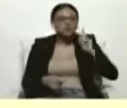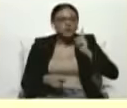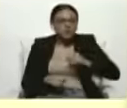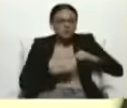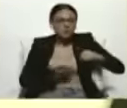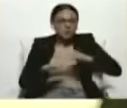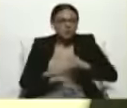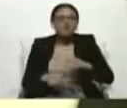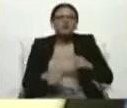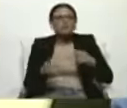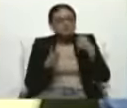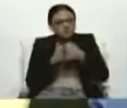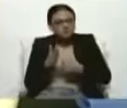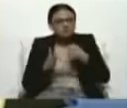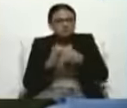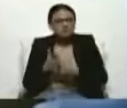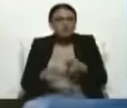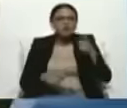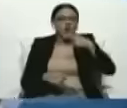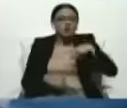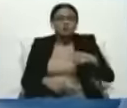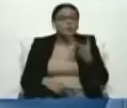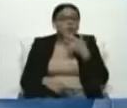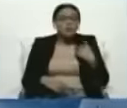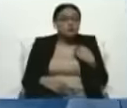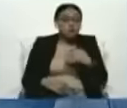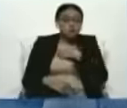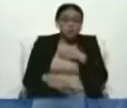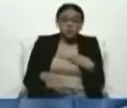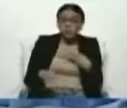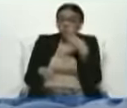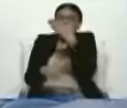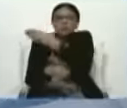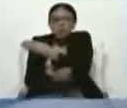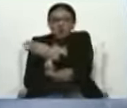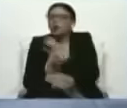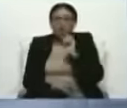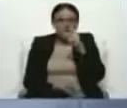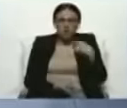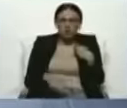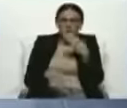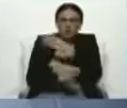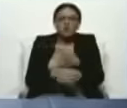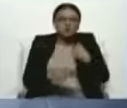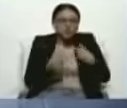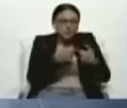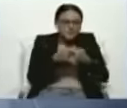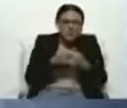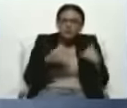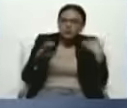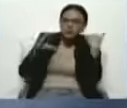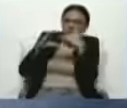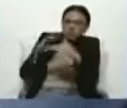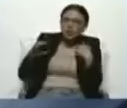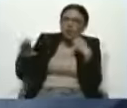de la presencia de militantes en ese municipio, en un municipio en particular.